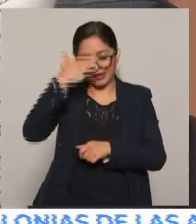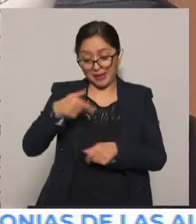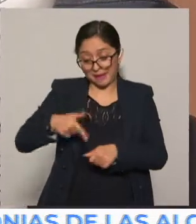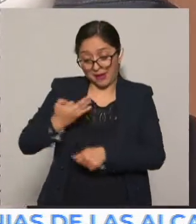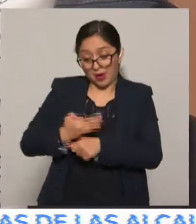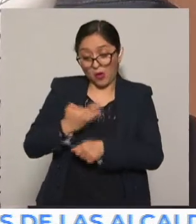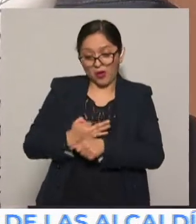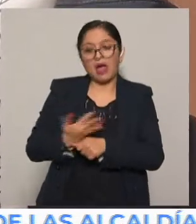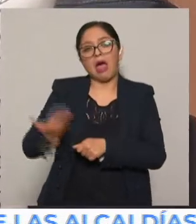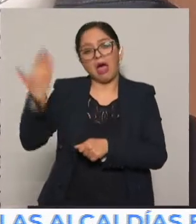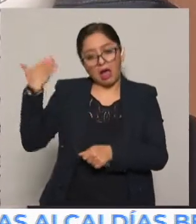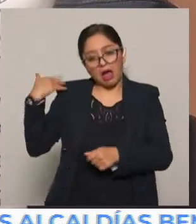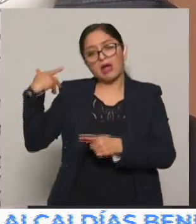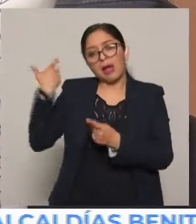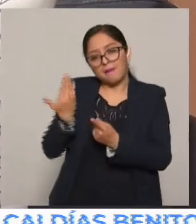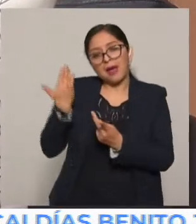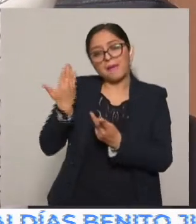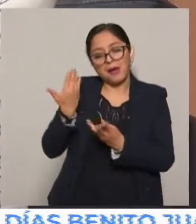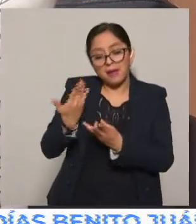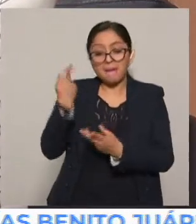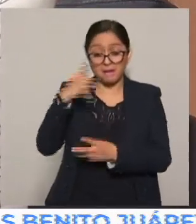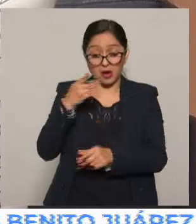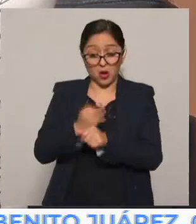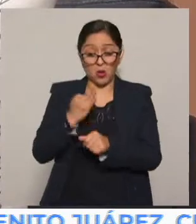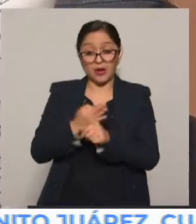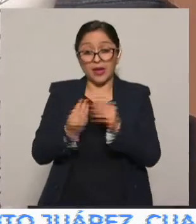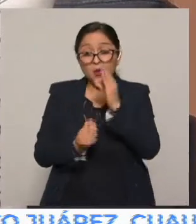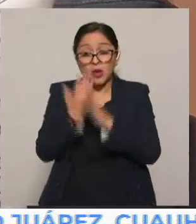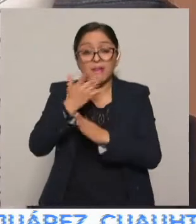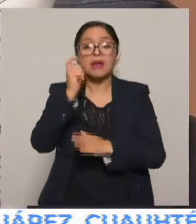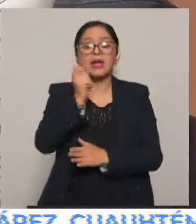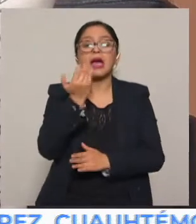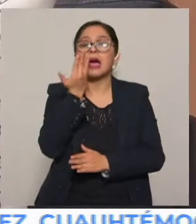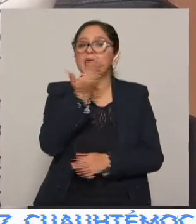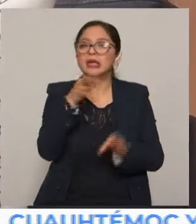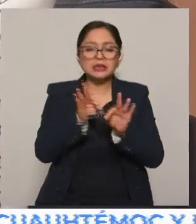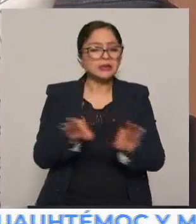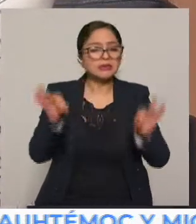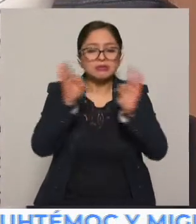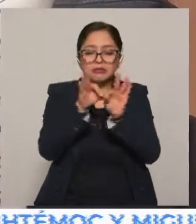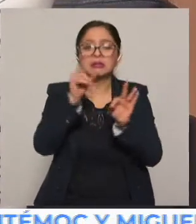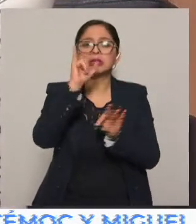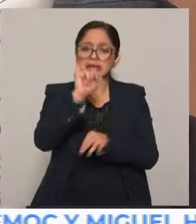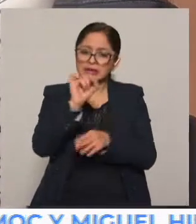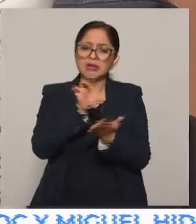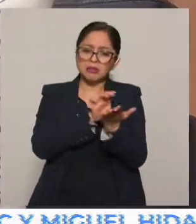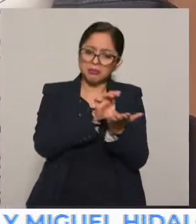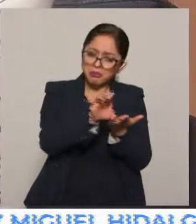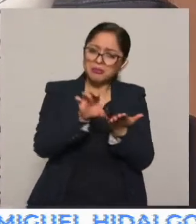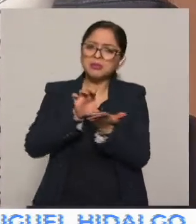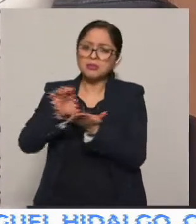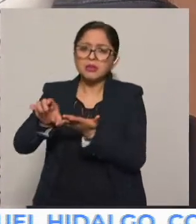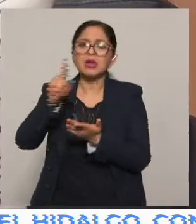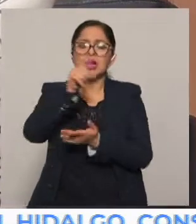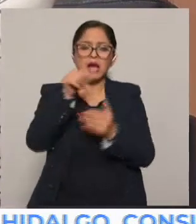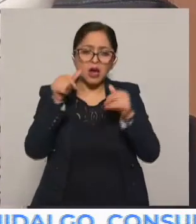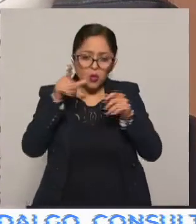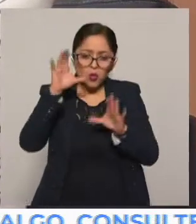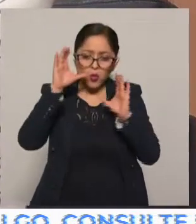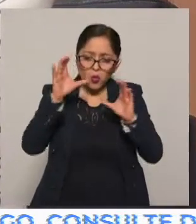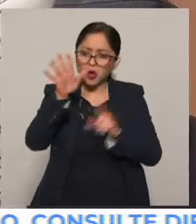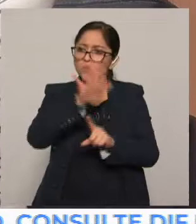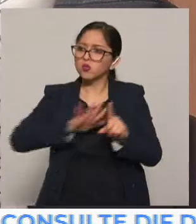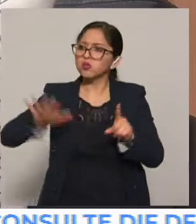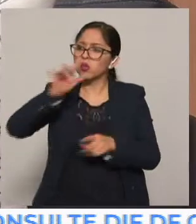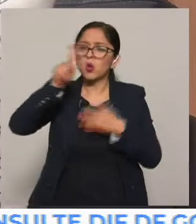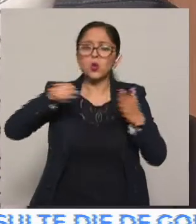decíamos en las recomendaciones que uno de los elementos importantes era, además de dar presupuesto, mejorar las condiciones físicas de las agencias